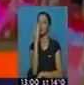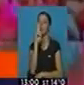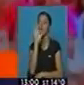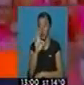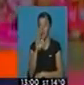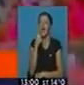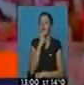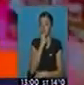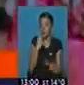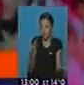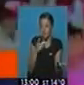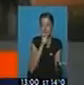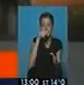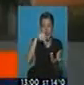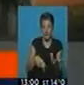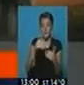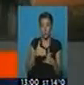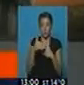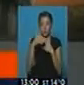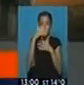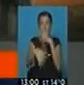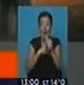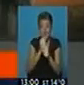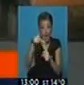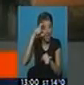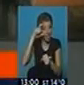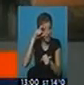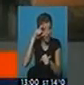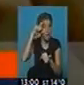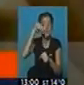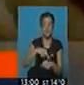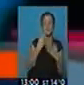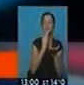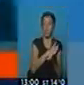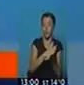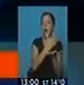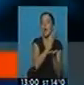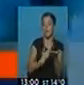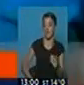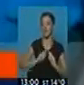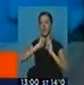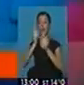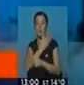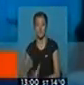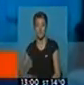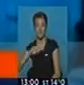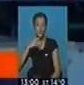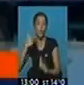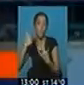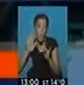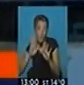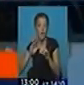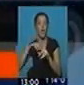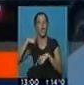al vicepresidente, que además hasta ahora tenía fama un poco más conciliador y demás, podía servir quizá para resolver esto en una clave no catastrófica para el